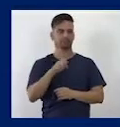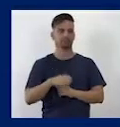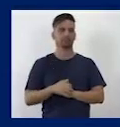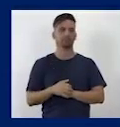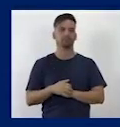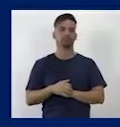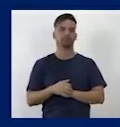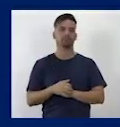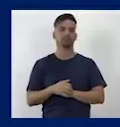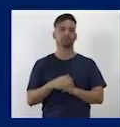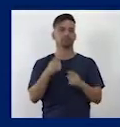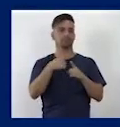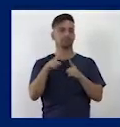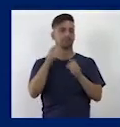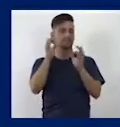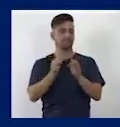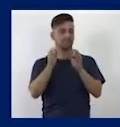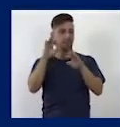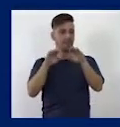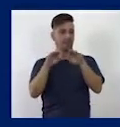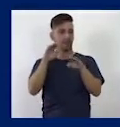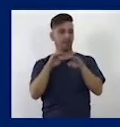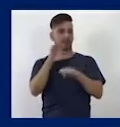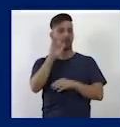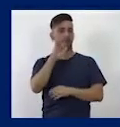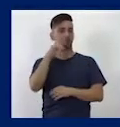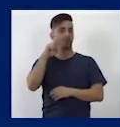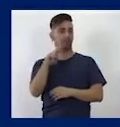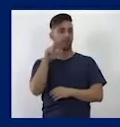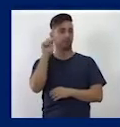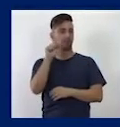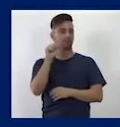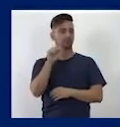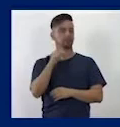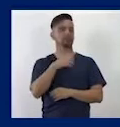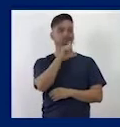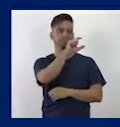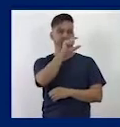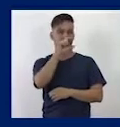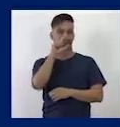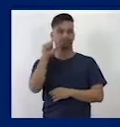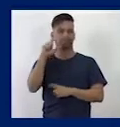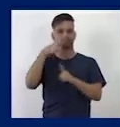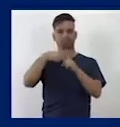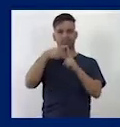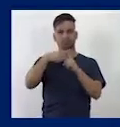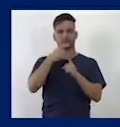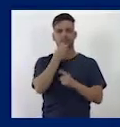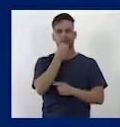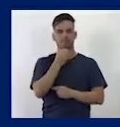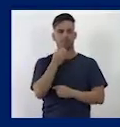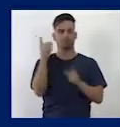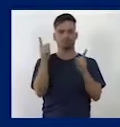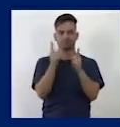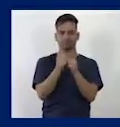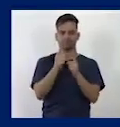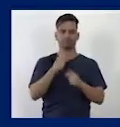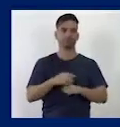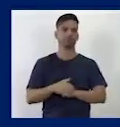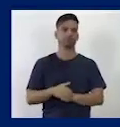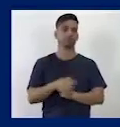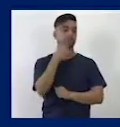el potencial estándar fr es el potencial estándar de las en ecuación que contiene el agente reductor implicado